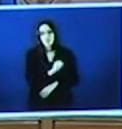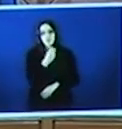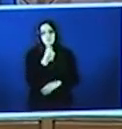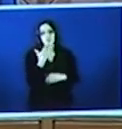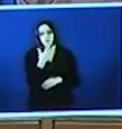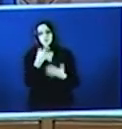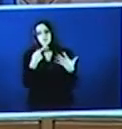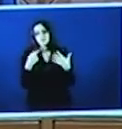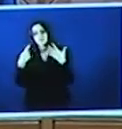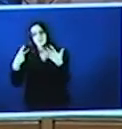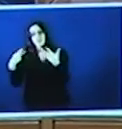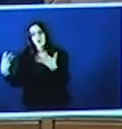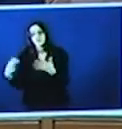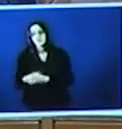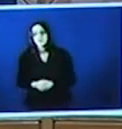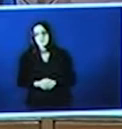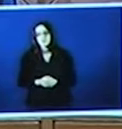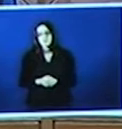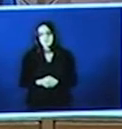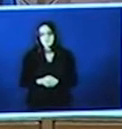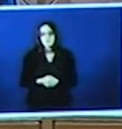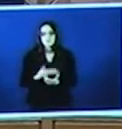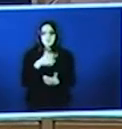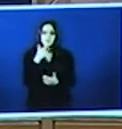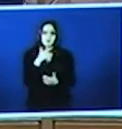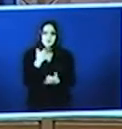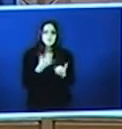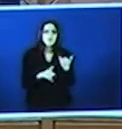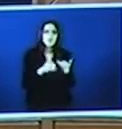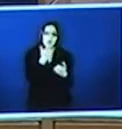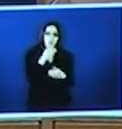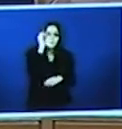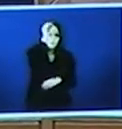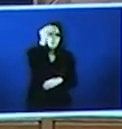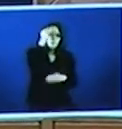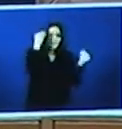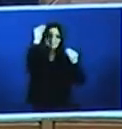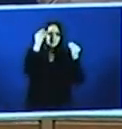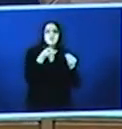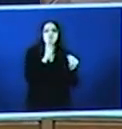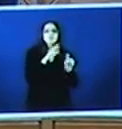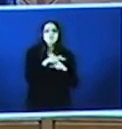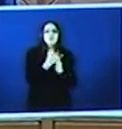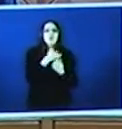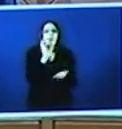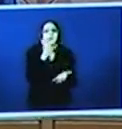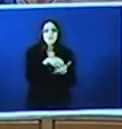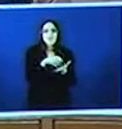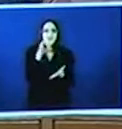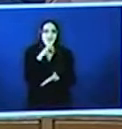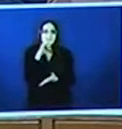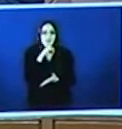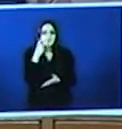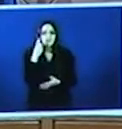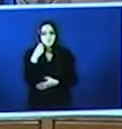6, 7 e 8. Non pensaron por un instante como estaban as entidades financeiras galegas e o que vostedes apoyaban